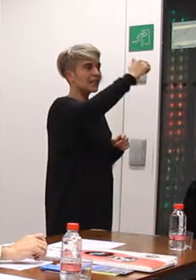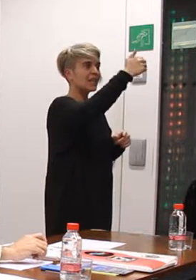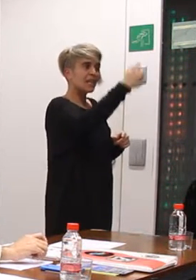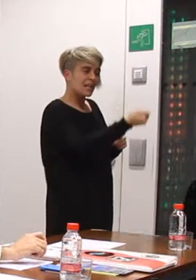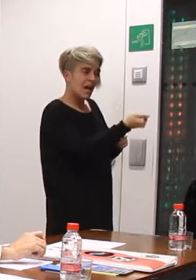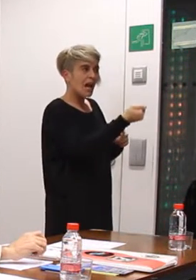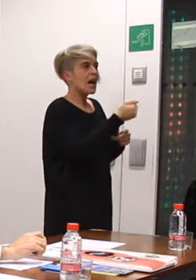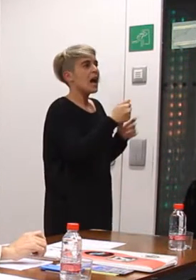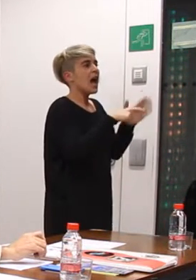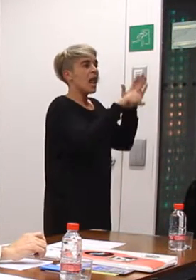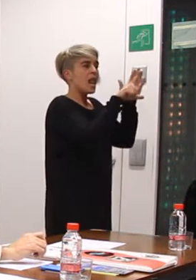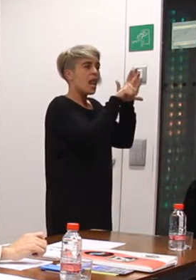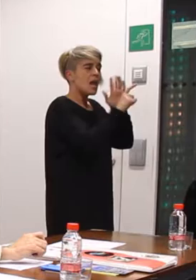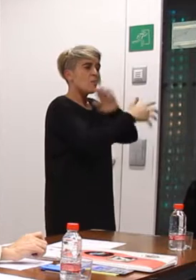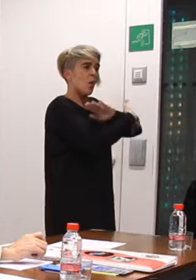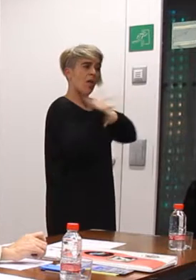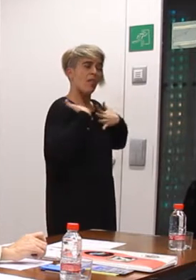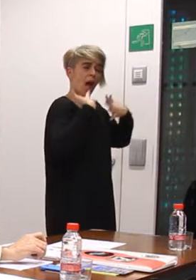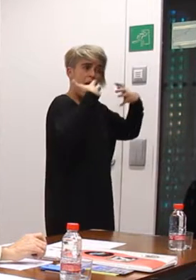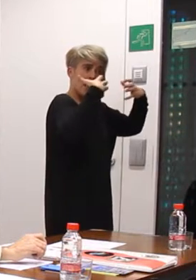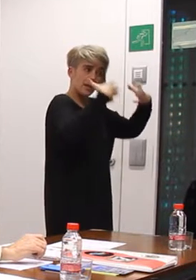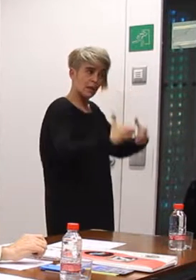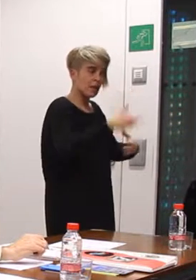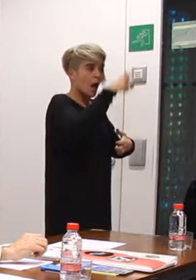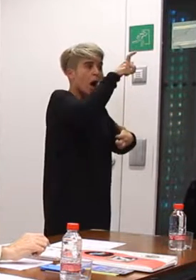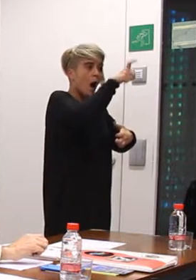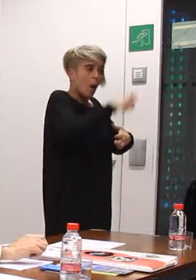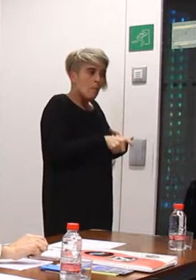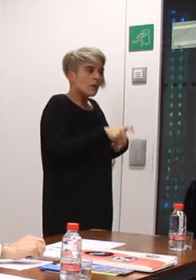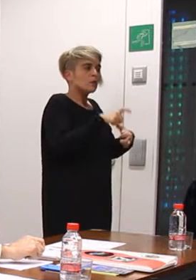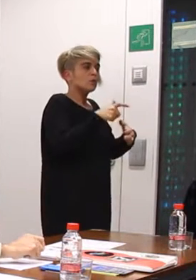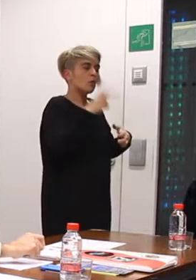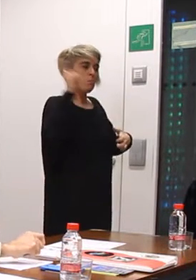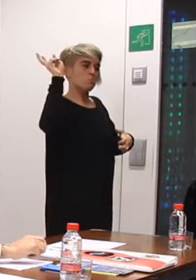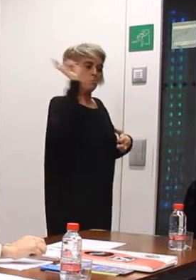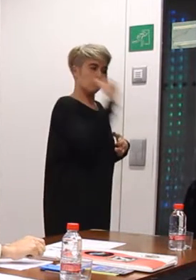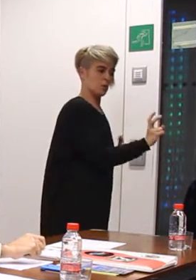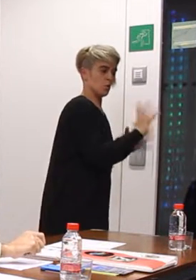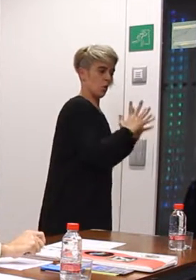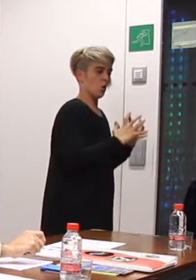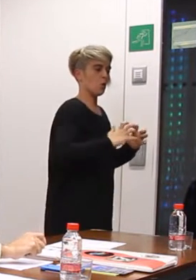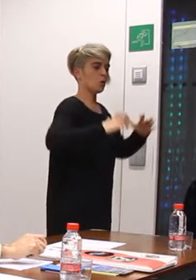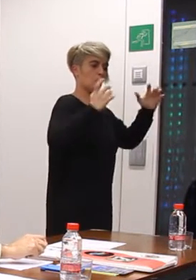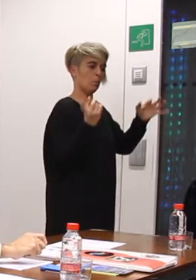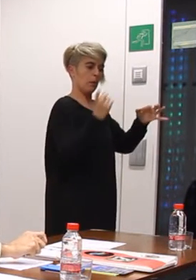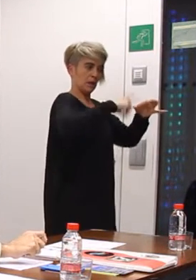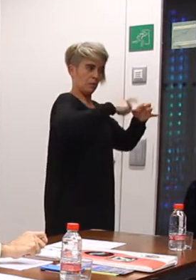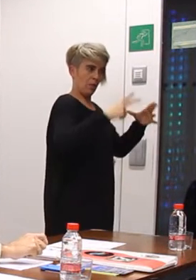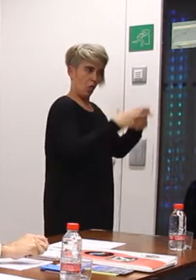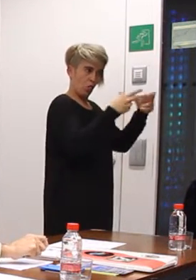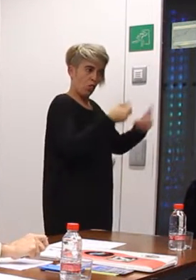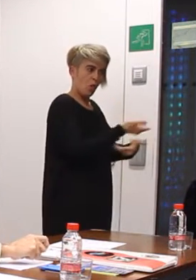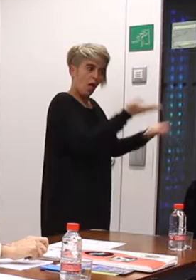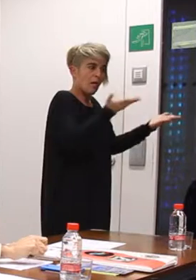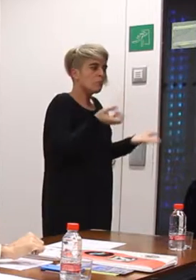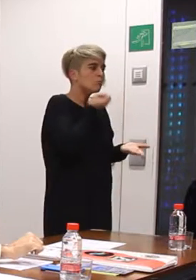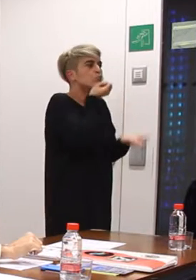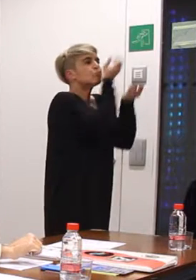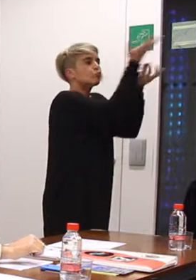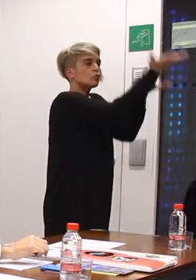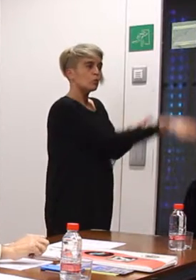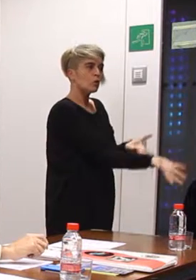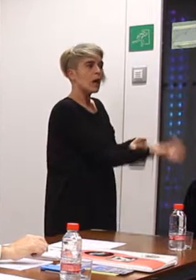en las Corts Valencianes, vino en el trámite de audiencia de participación ciudadana para aportar